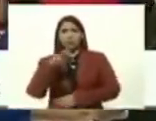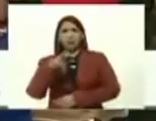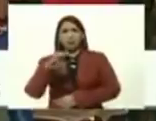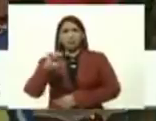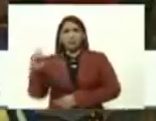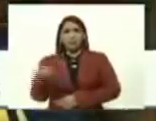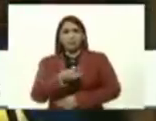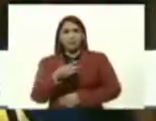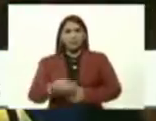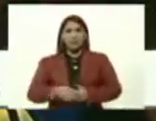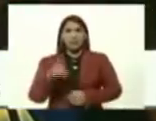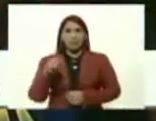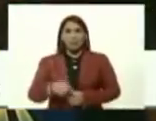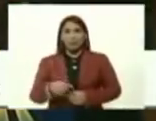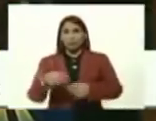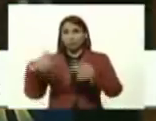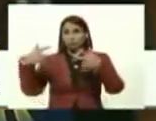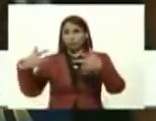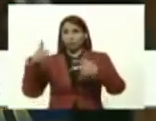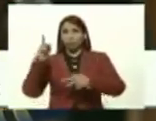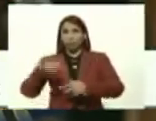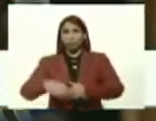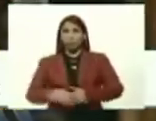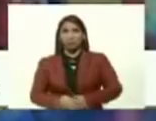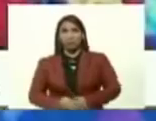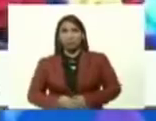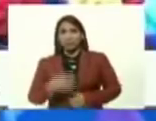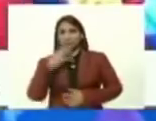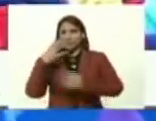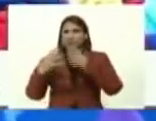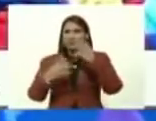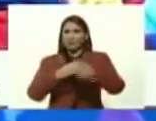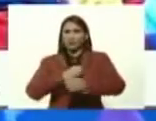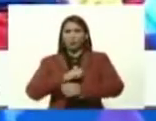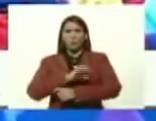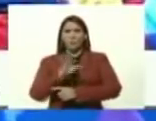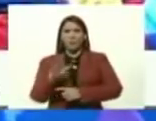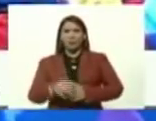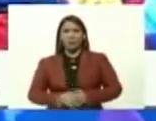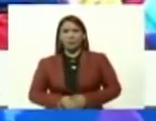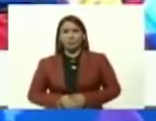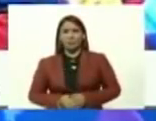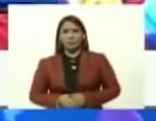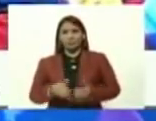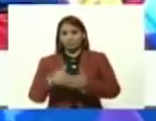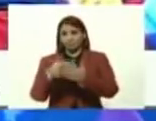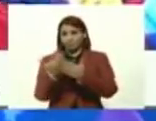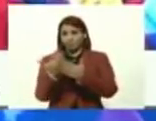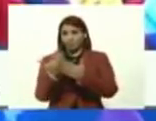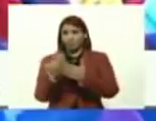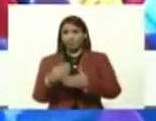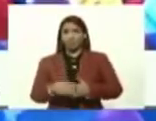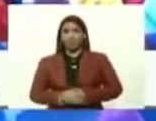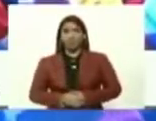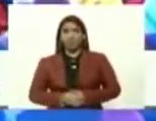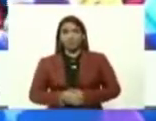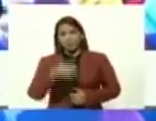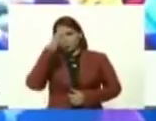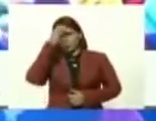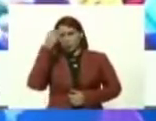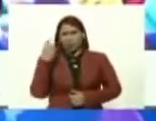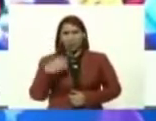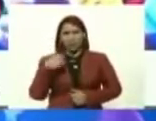equipo que transmitió en vivo y directo aquel grito, aquella madrugada. ¿Ah? No sé si tenemos el